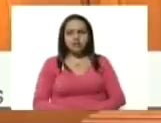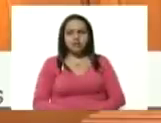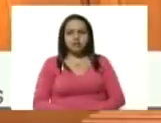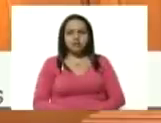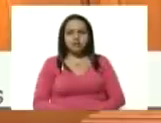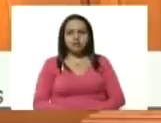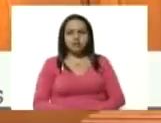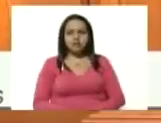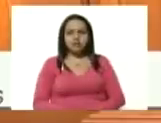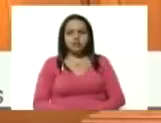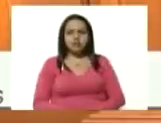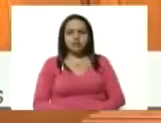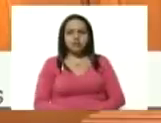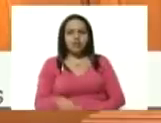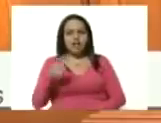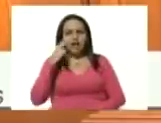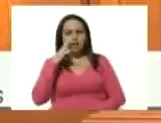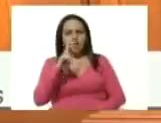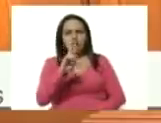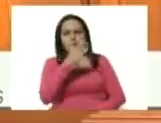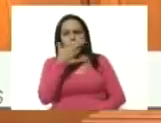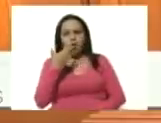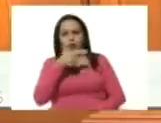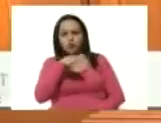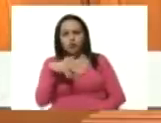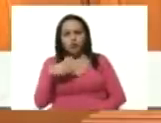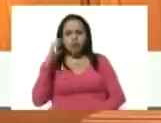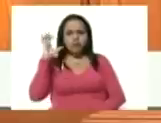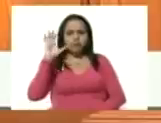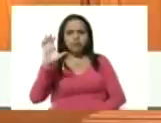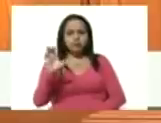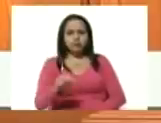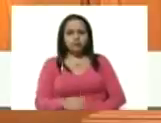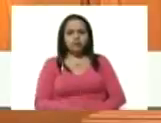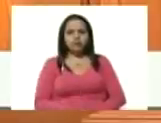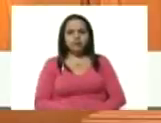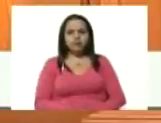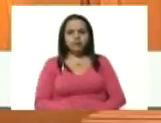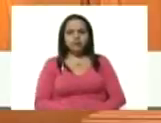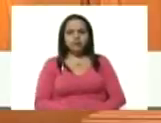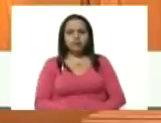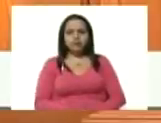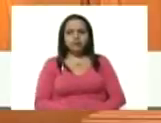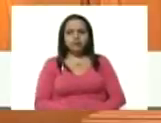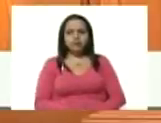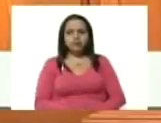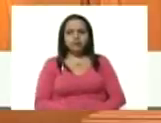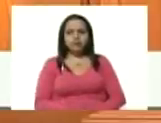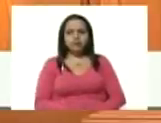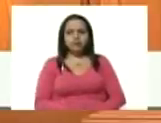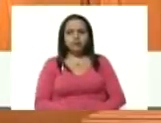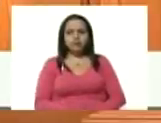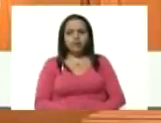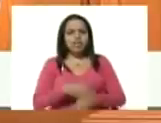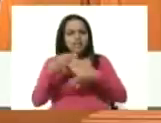Hemos visto lo mejor de nuestro país, sin lugar a dudas. Siempre lo digo,